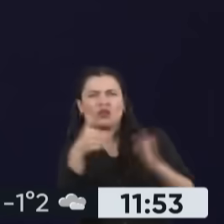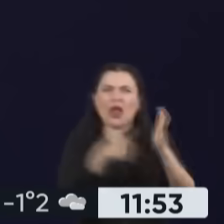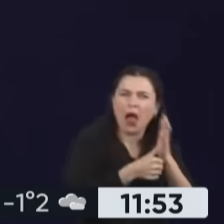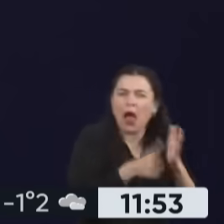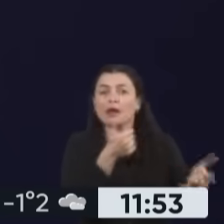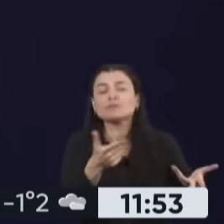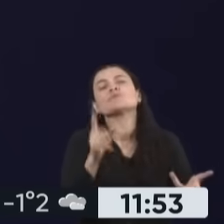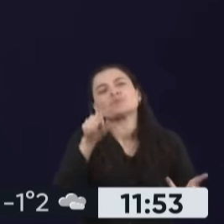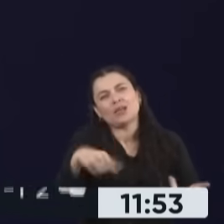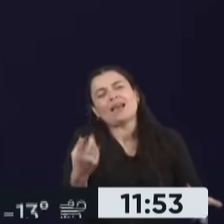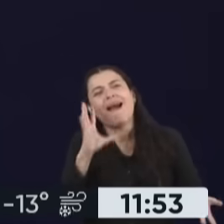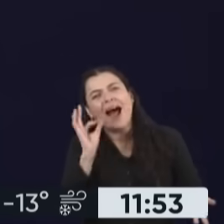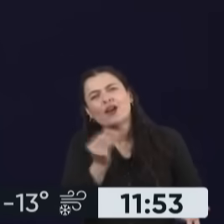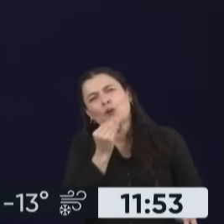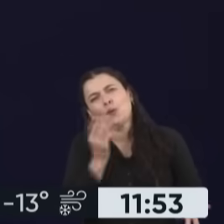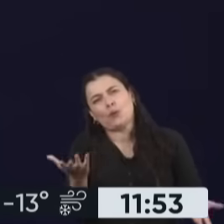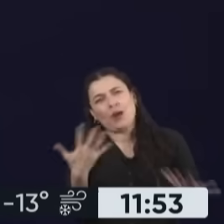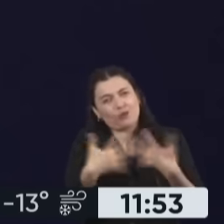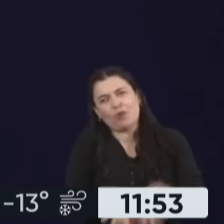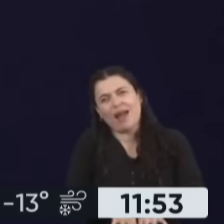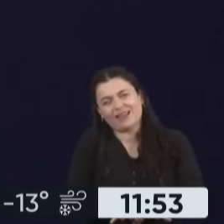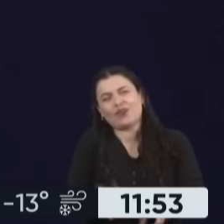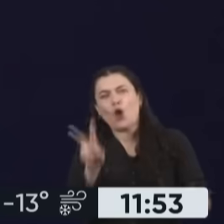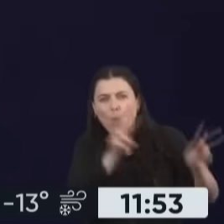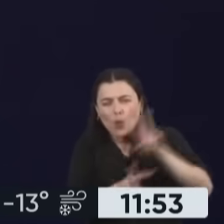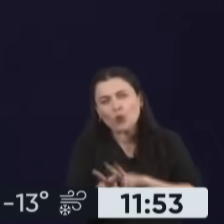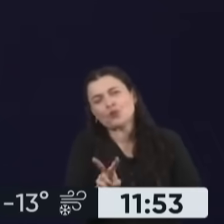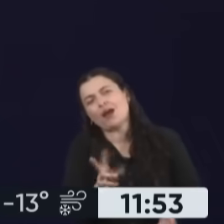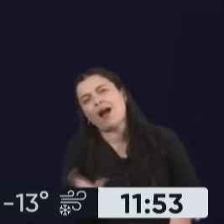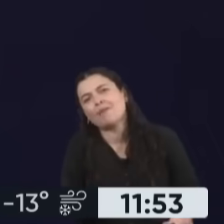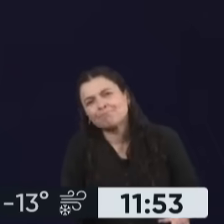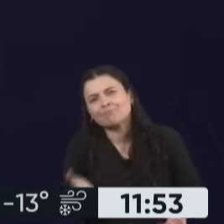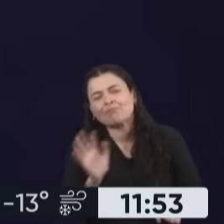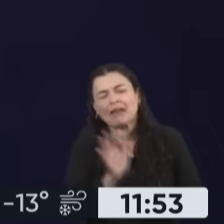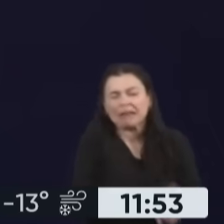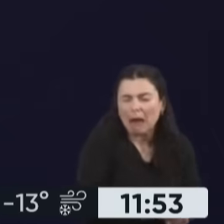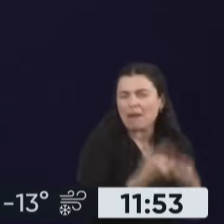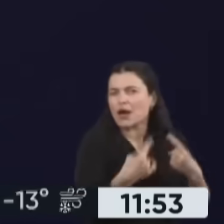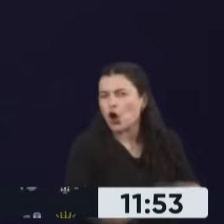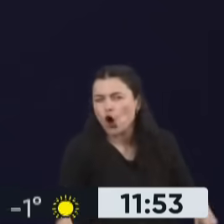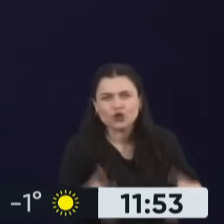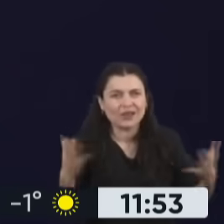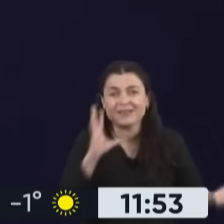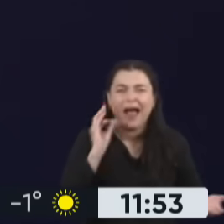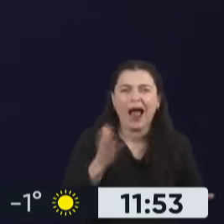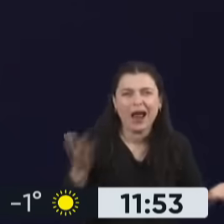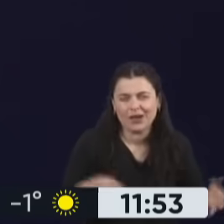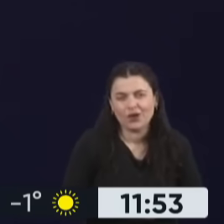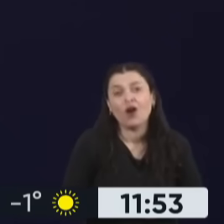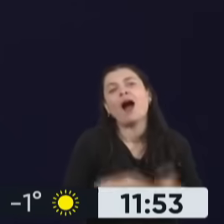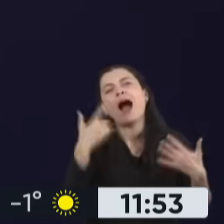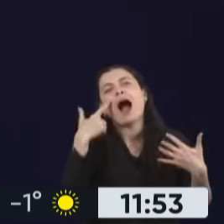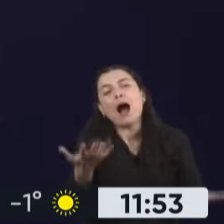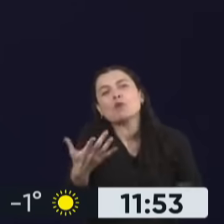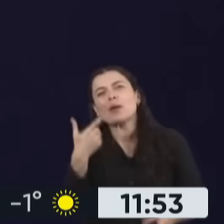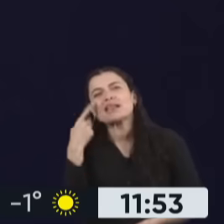causa noble, quieren ensuciar cuestiones que se quieren hacer de total buena fe y